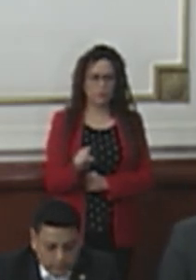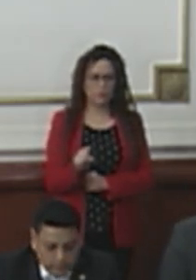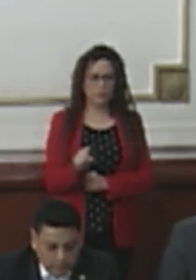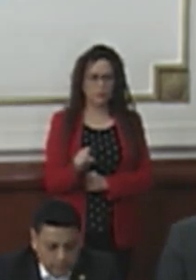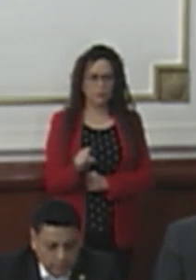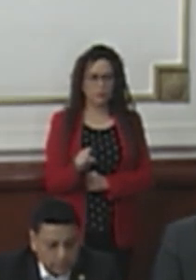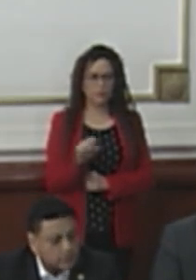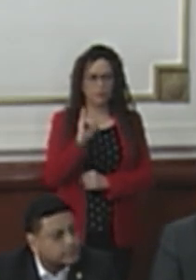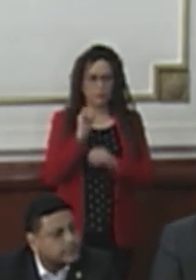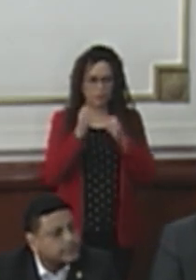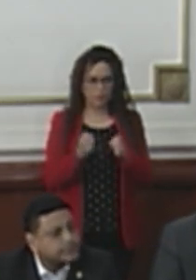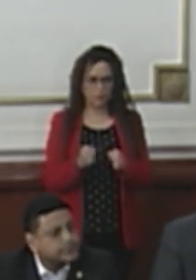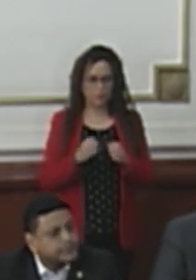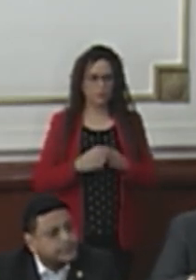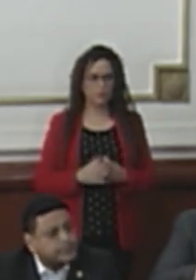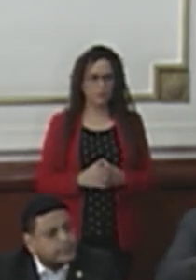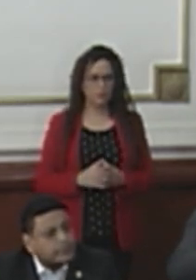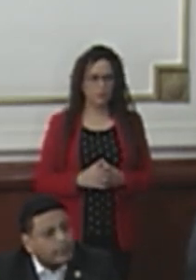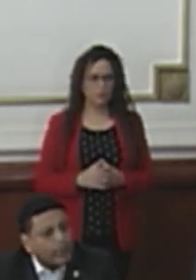Federico Chávez, presente.